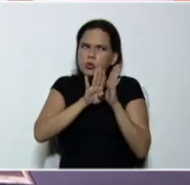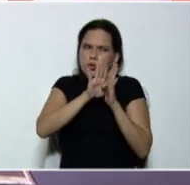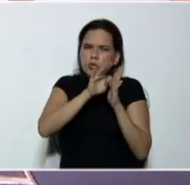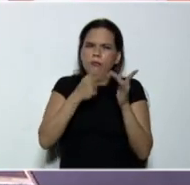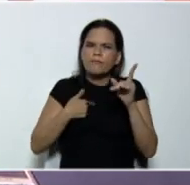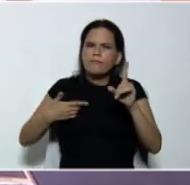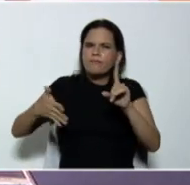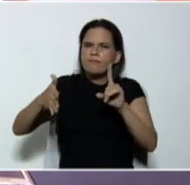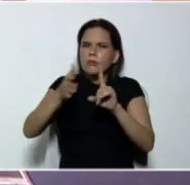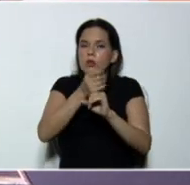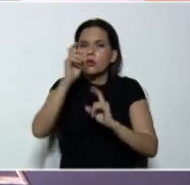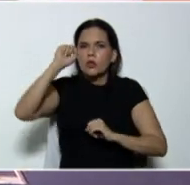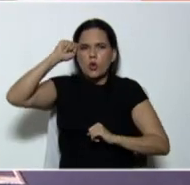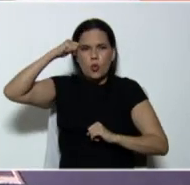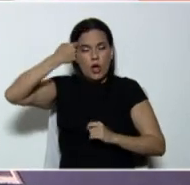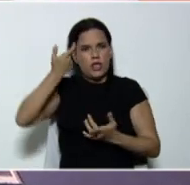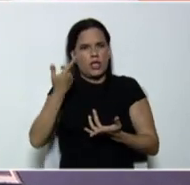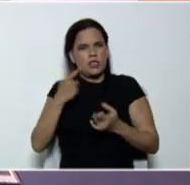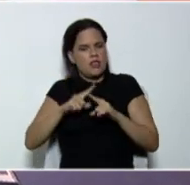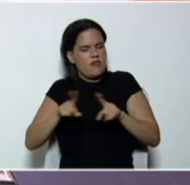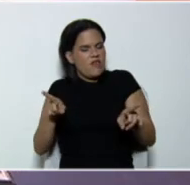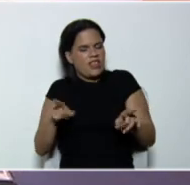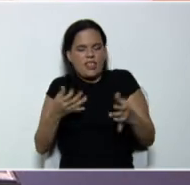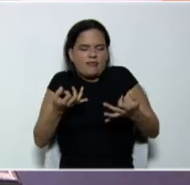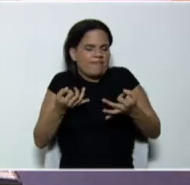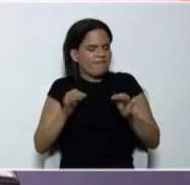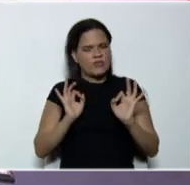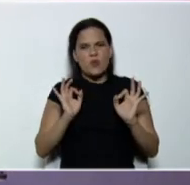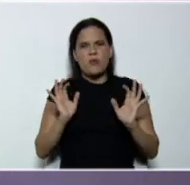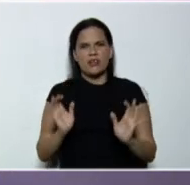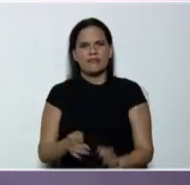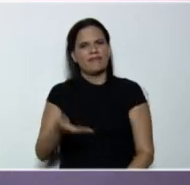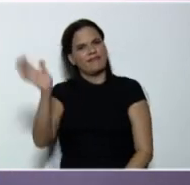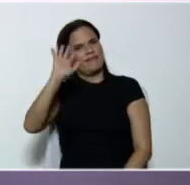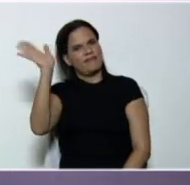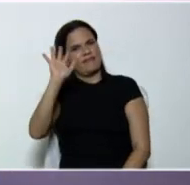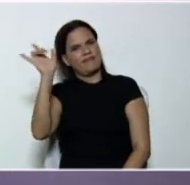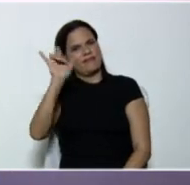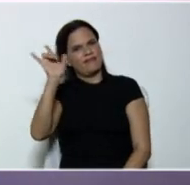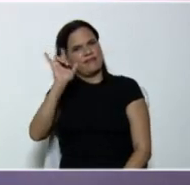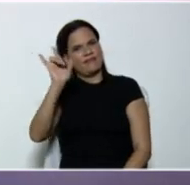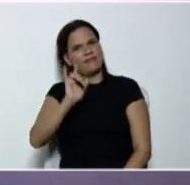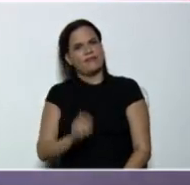a lograr. Y recuerden que ser diferente es algo común. ¡Nos vemos!